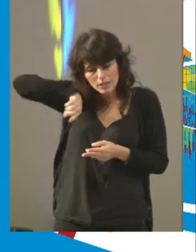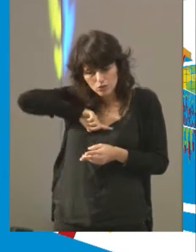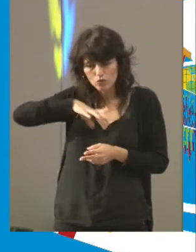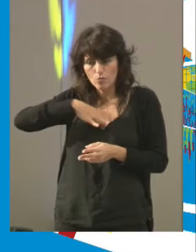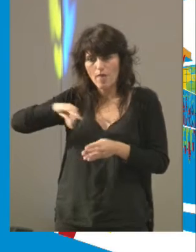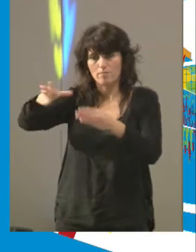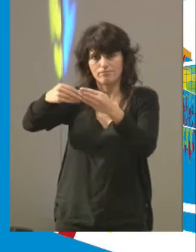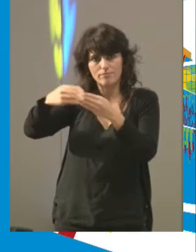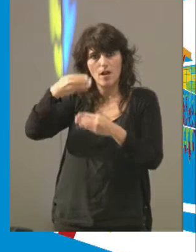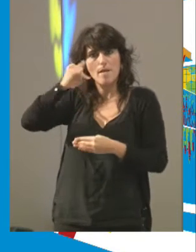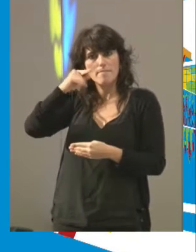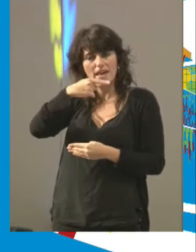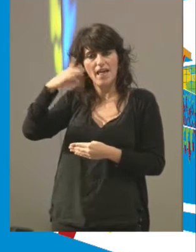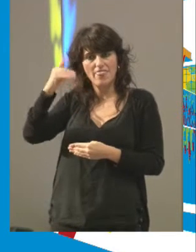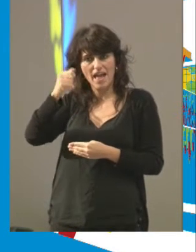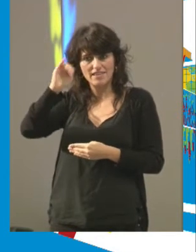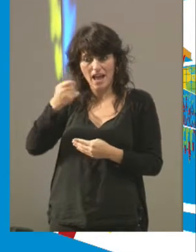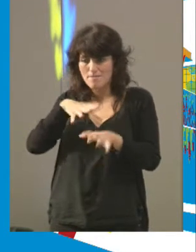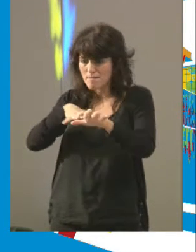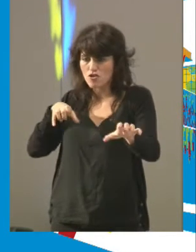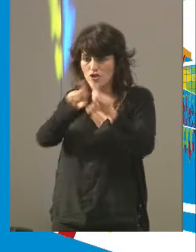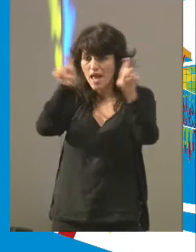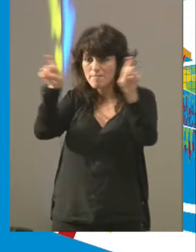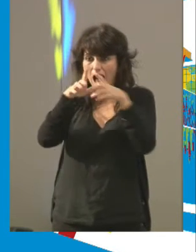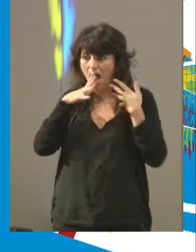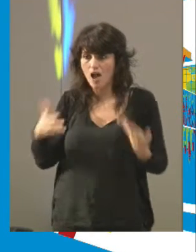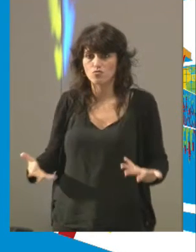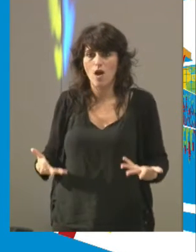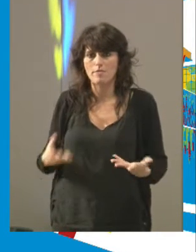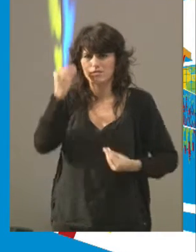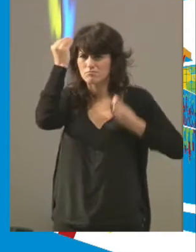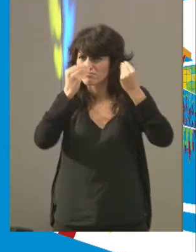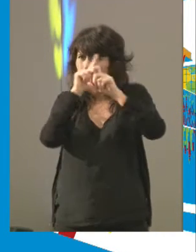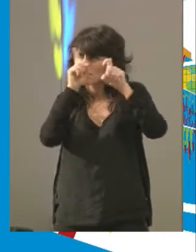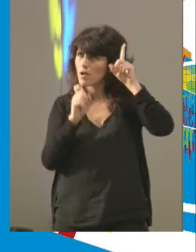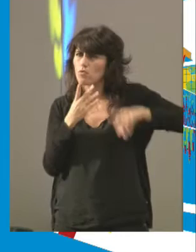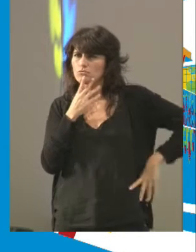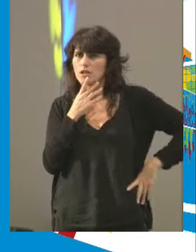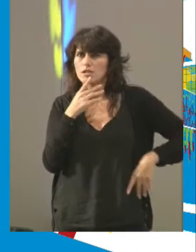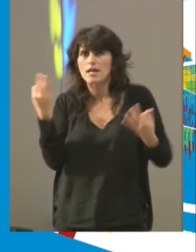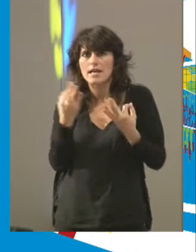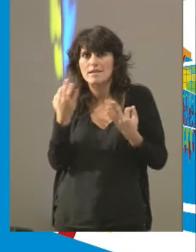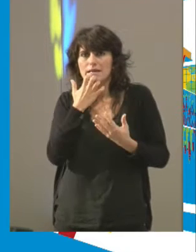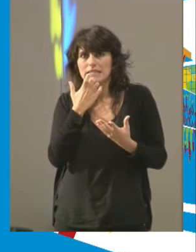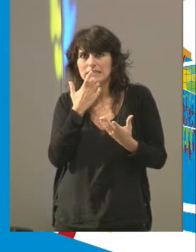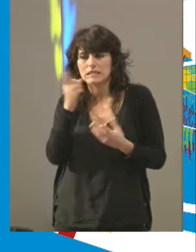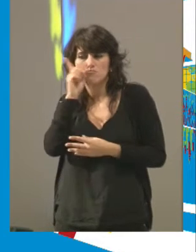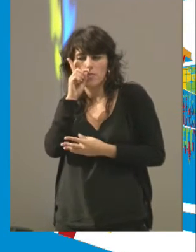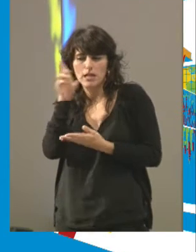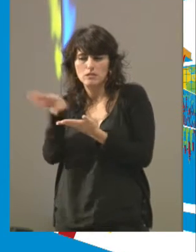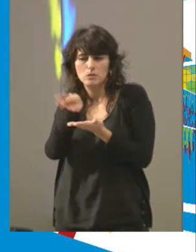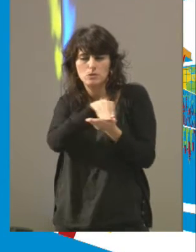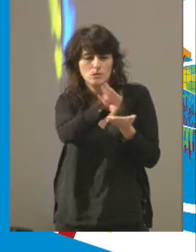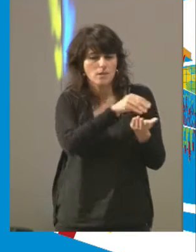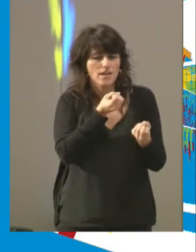el Big Data. La mayoría de las empresas a día de hoy pues se están planteando preguntas. ¿Qué pasaría si yo tengo la información de los móviles?